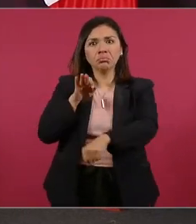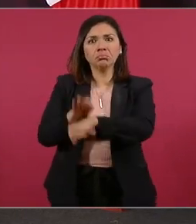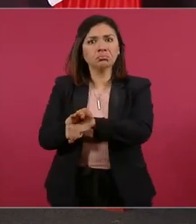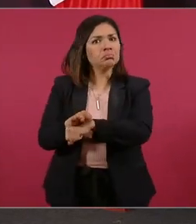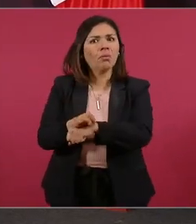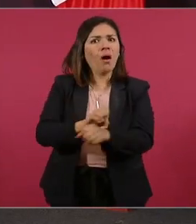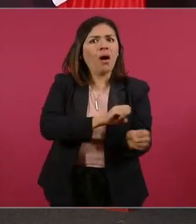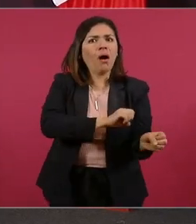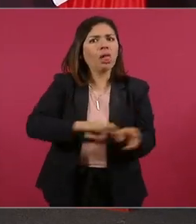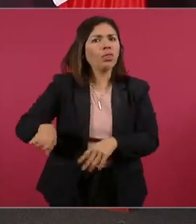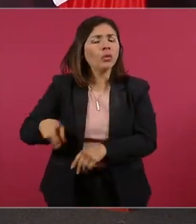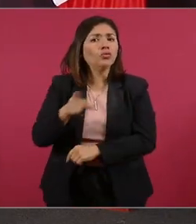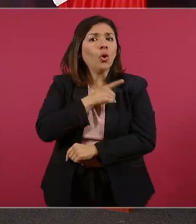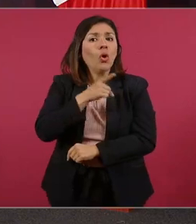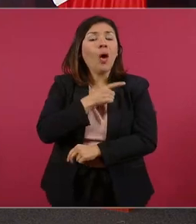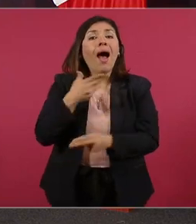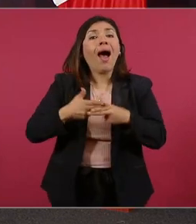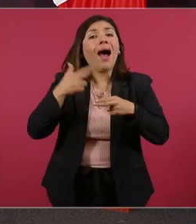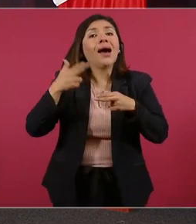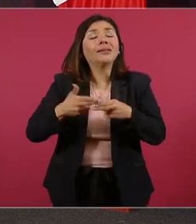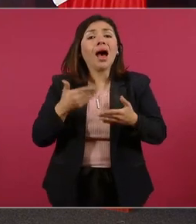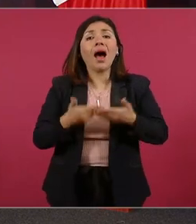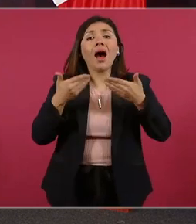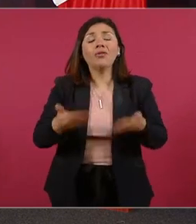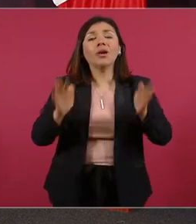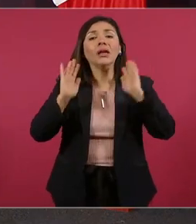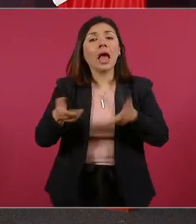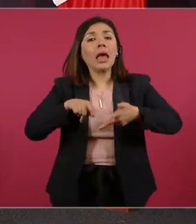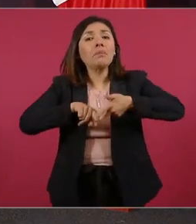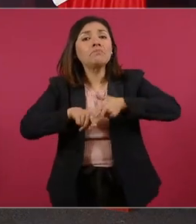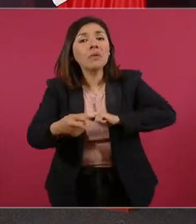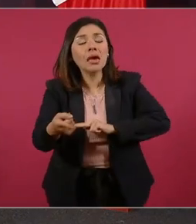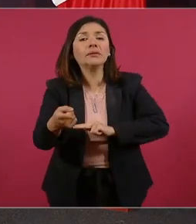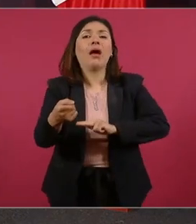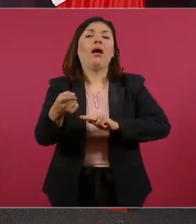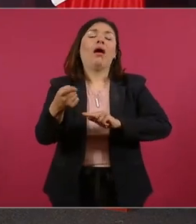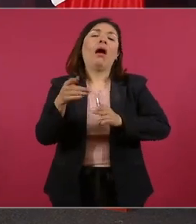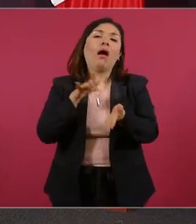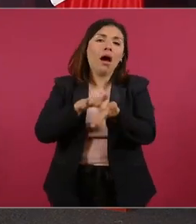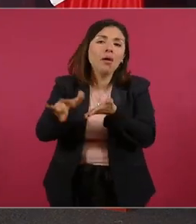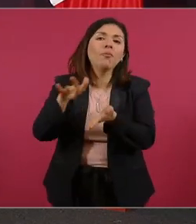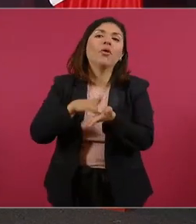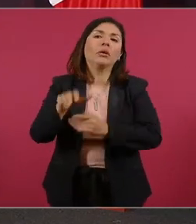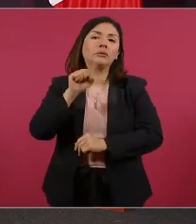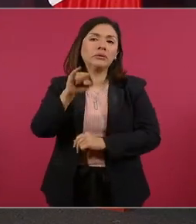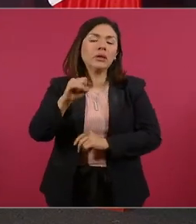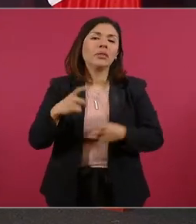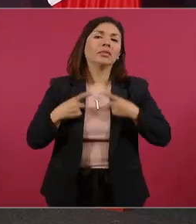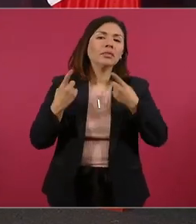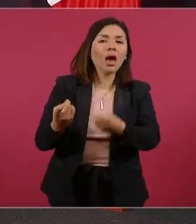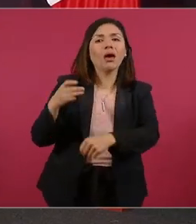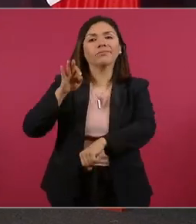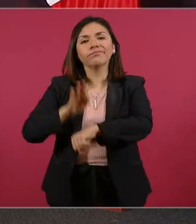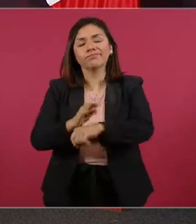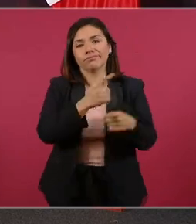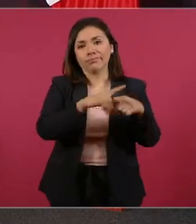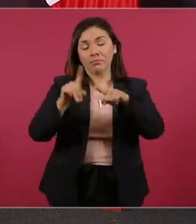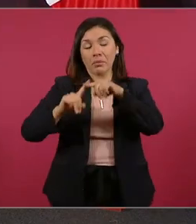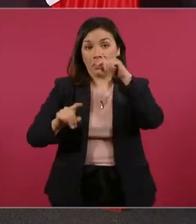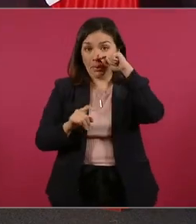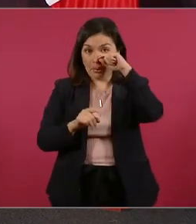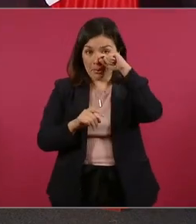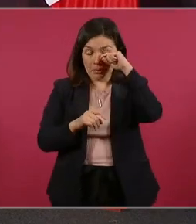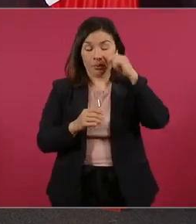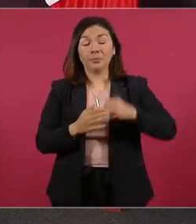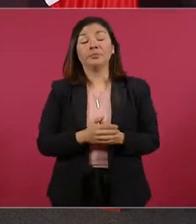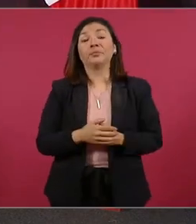abandonado a su suerte. Ahora es que empezamos a apoyar con estas medidas. Y